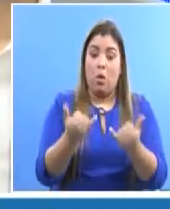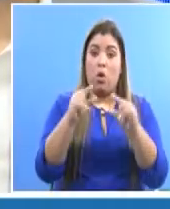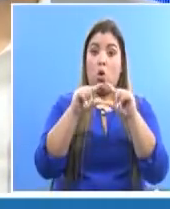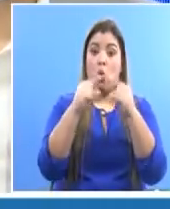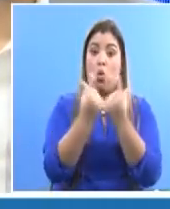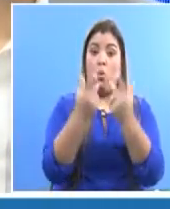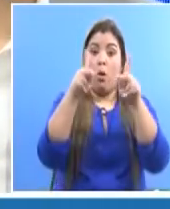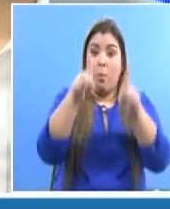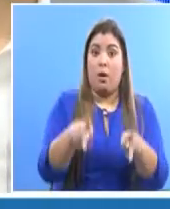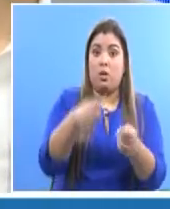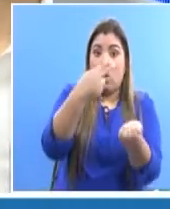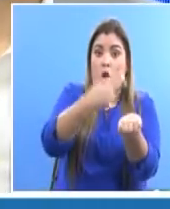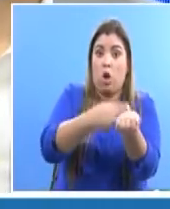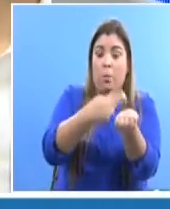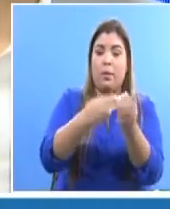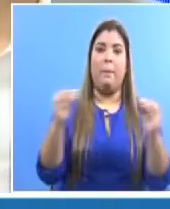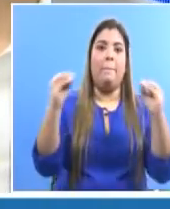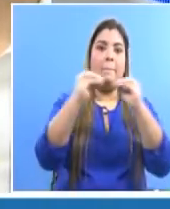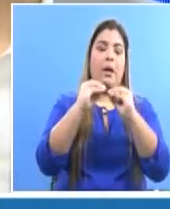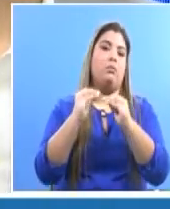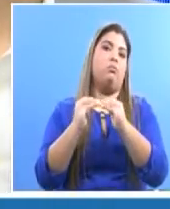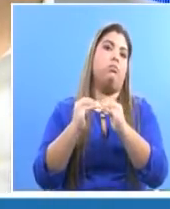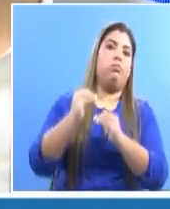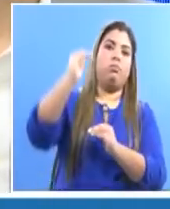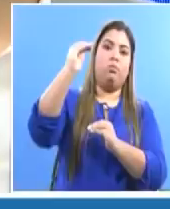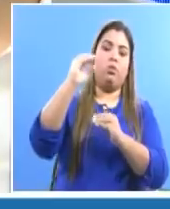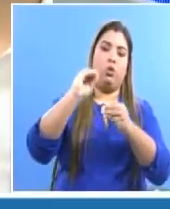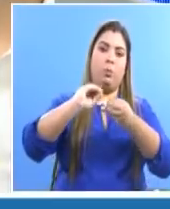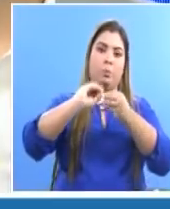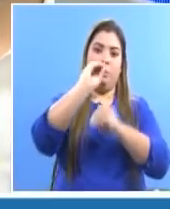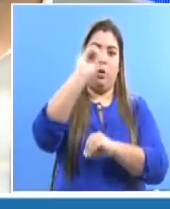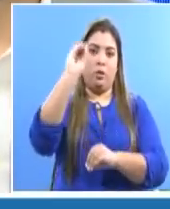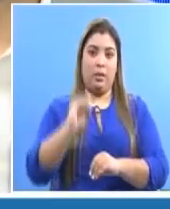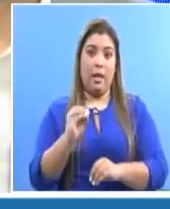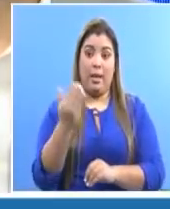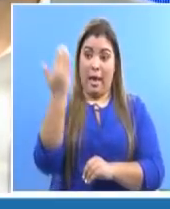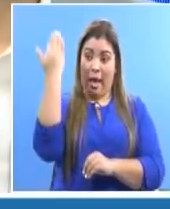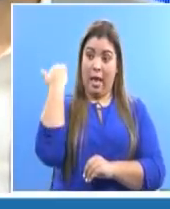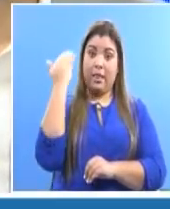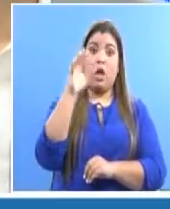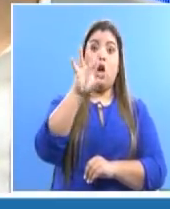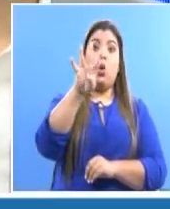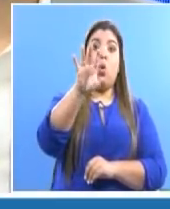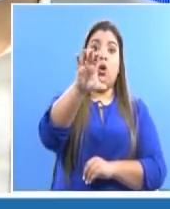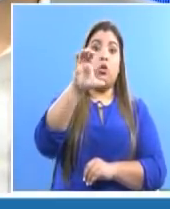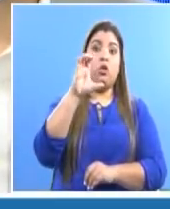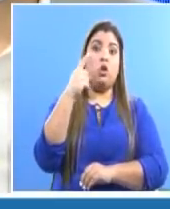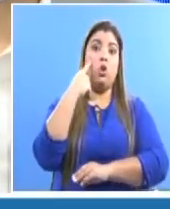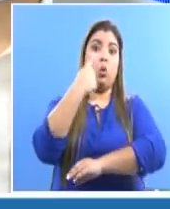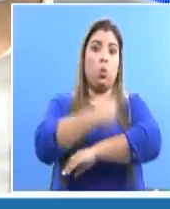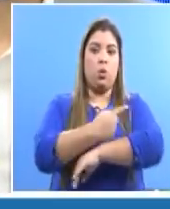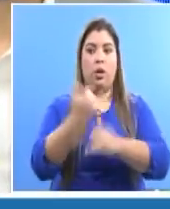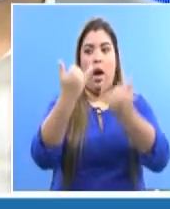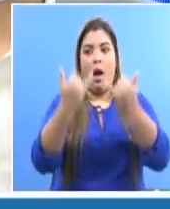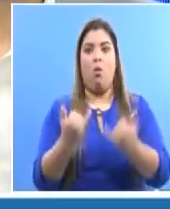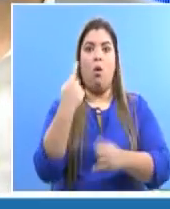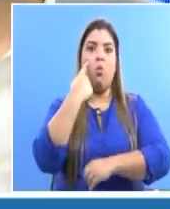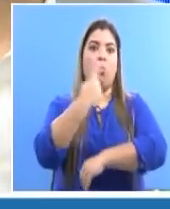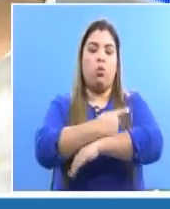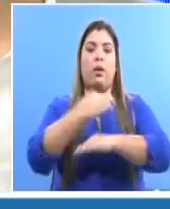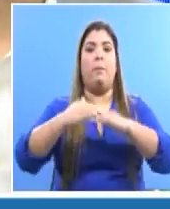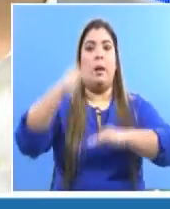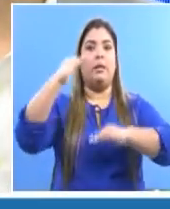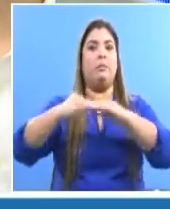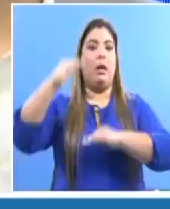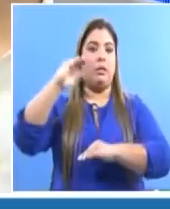hospitalización ha aumentado y excedido el valor que teníamos de 400 por día. Sin embargo, el número